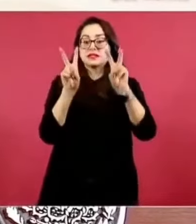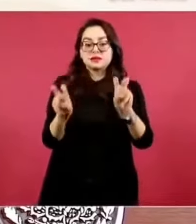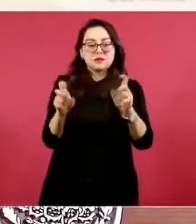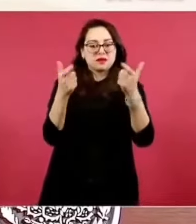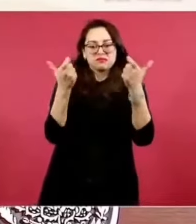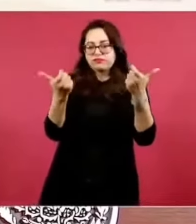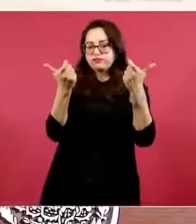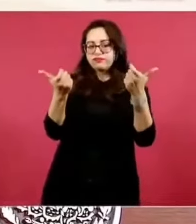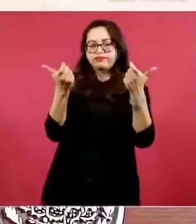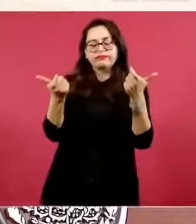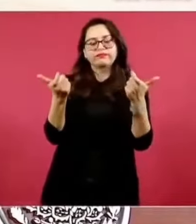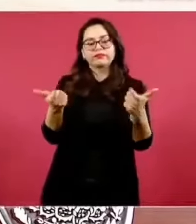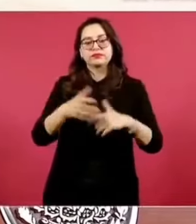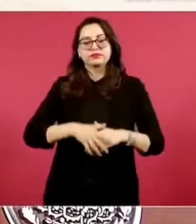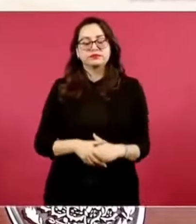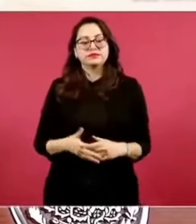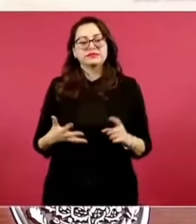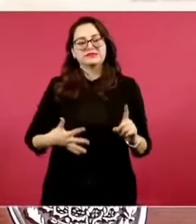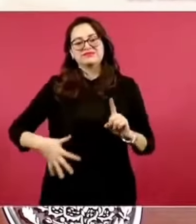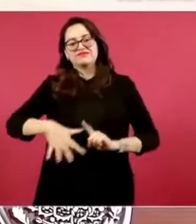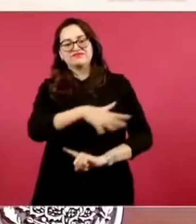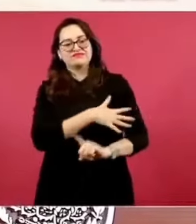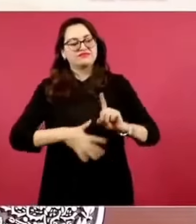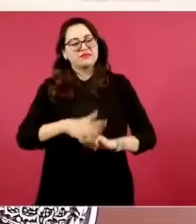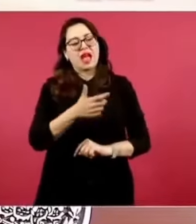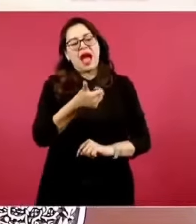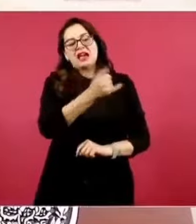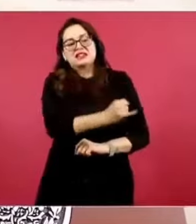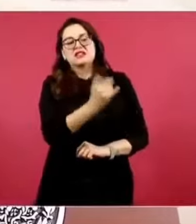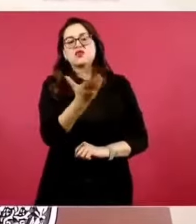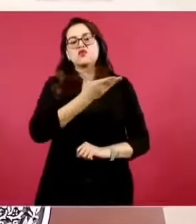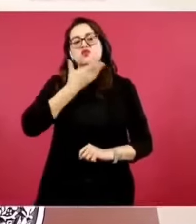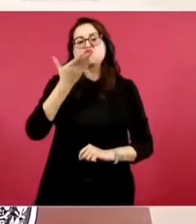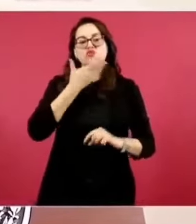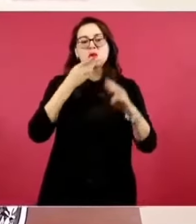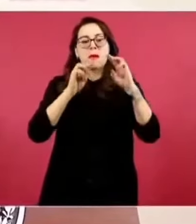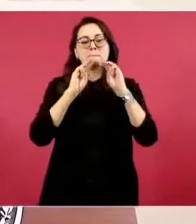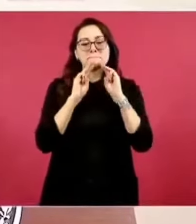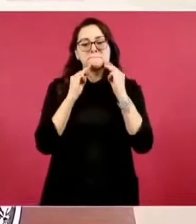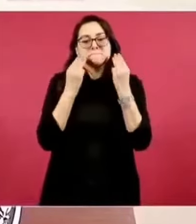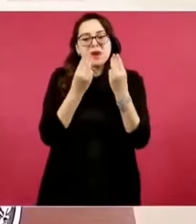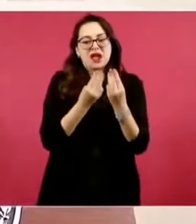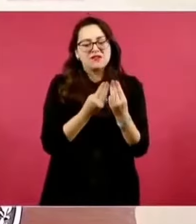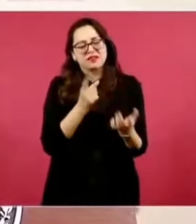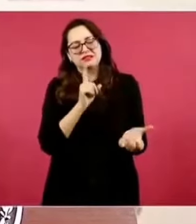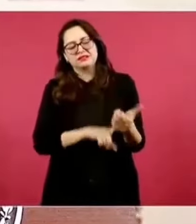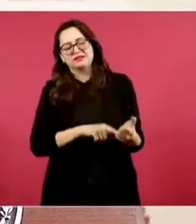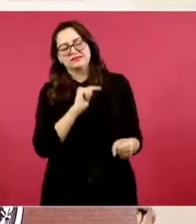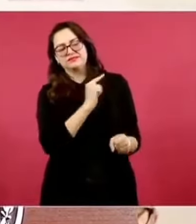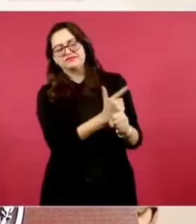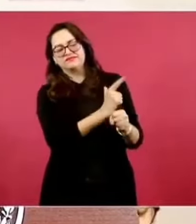un ambiente mafioso Hay que seguirle la pista al